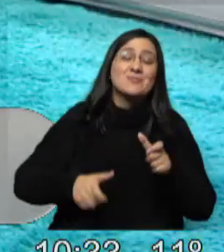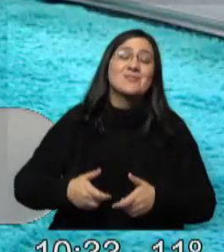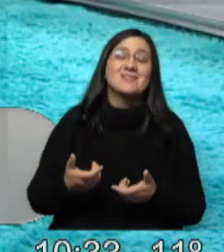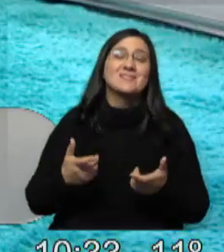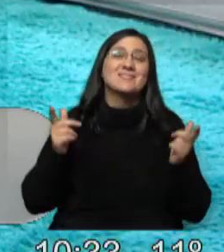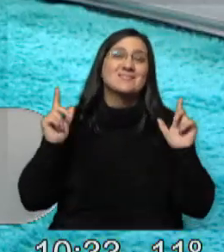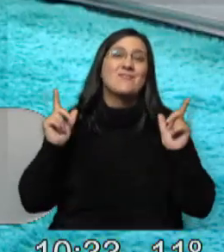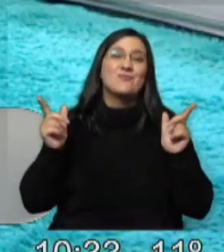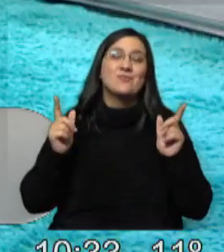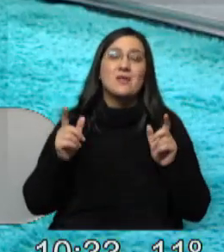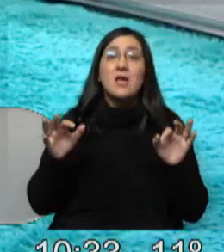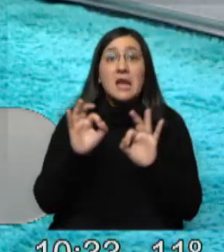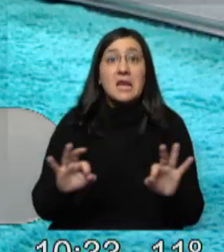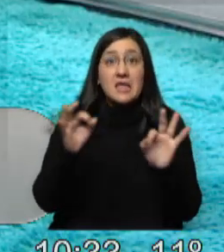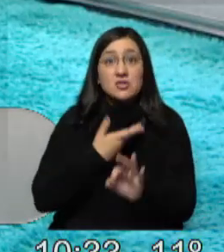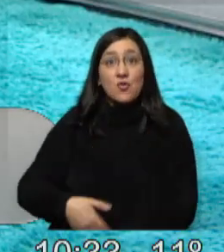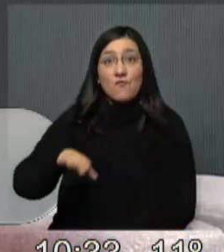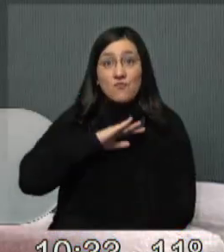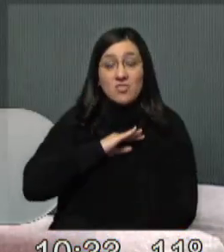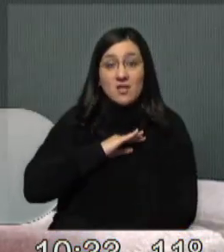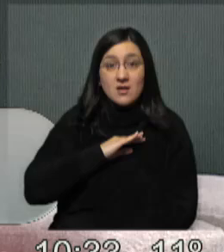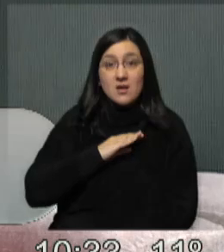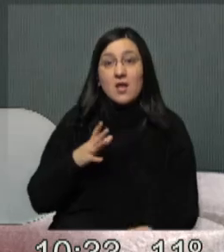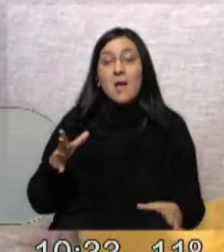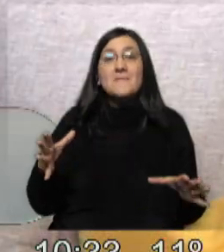ofende? ¿Minorías, no, feministas, no sé? No,